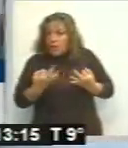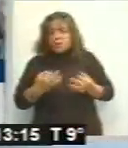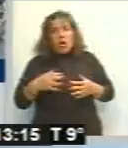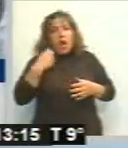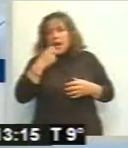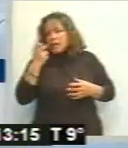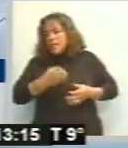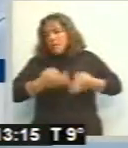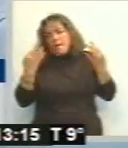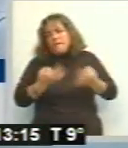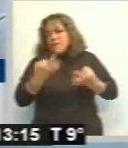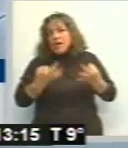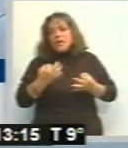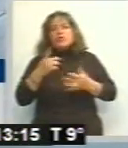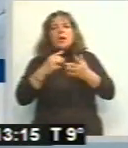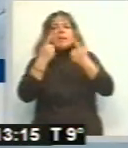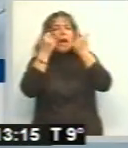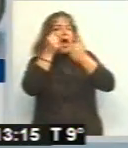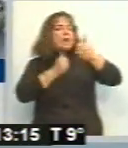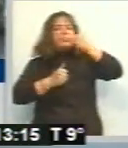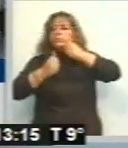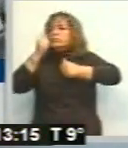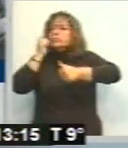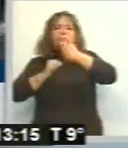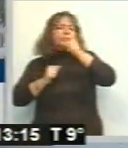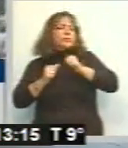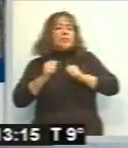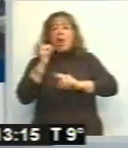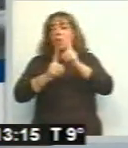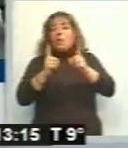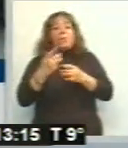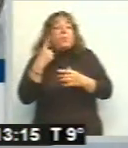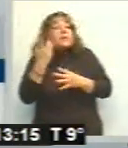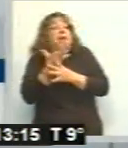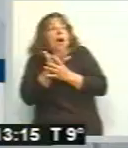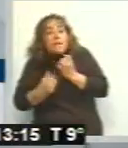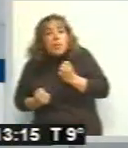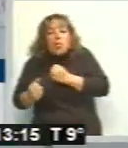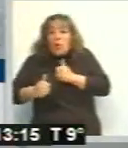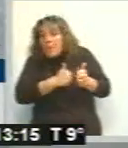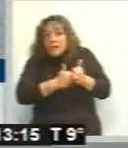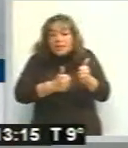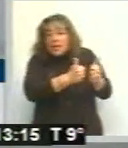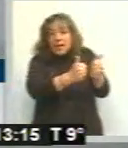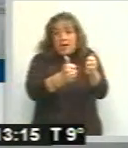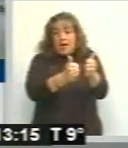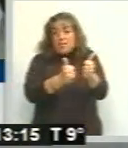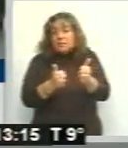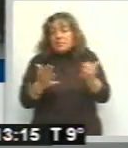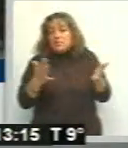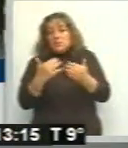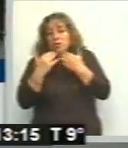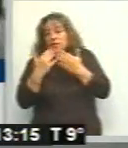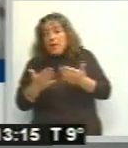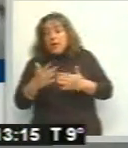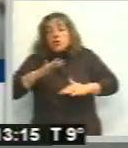animal estaba bien, tenía un par de raspones en la cara, quizás producto del escape, la fuga, la persecución de, bueno, o sea, no, es